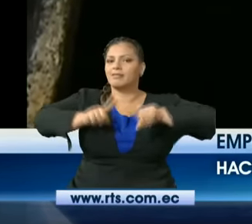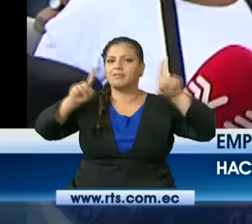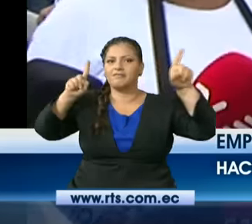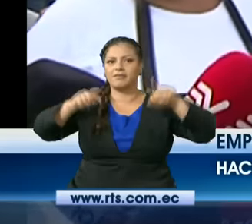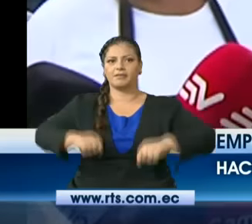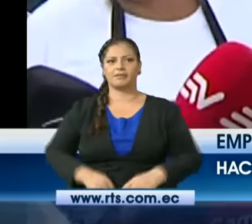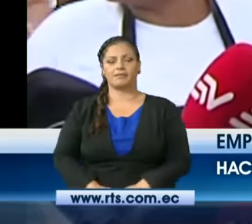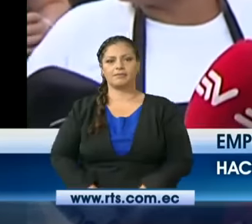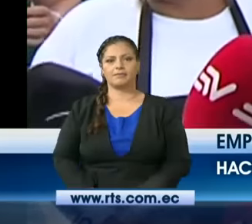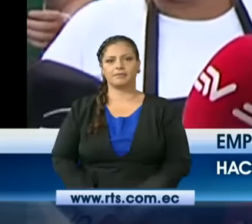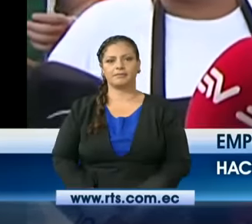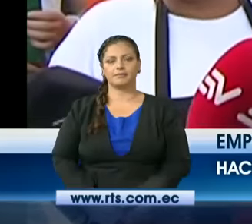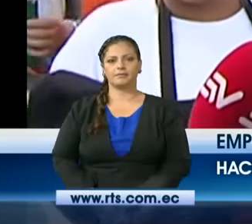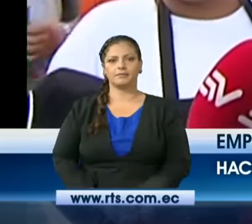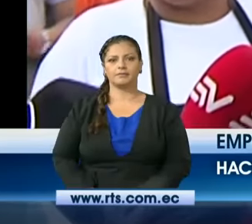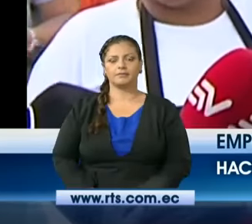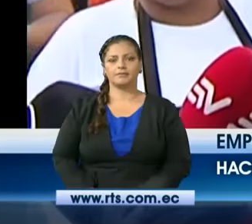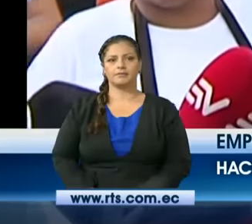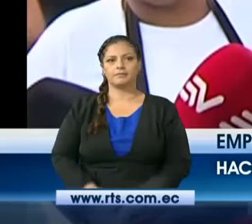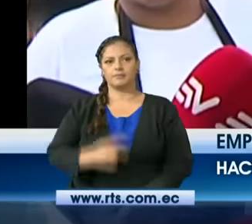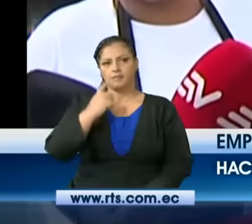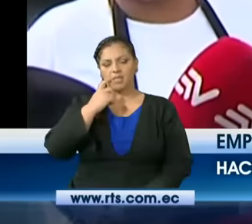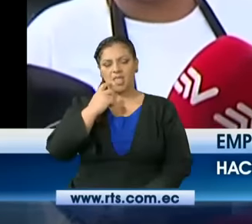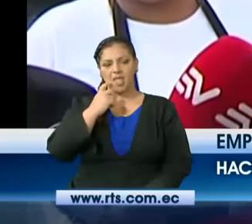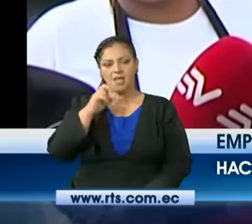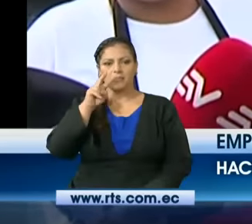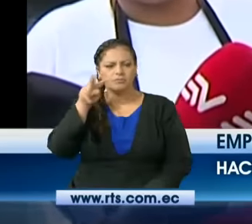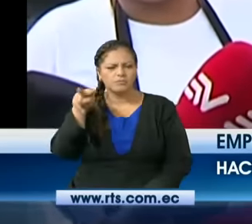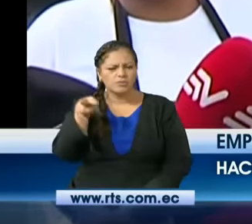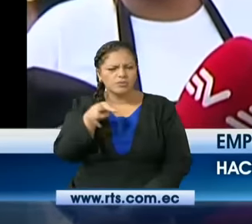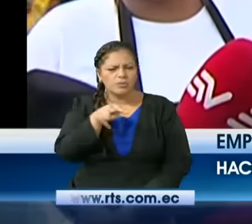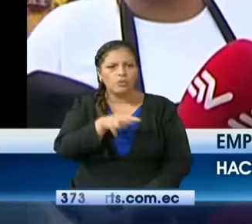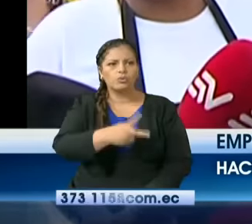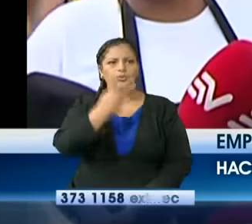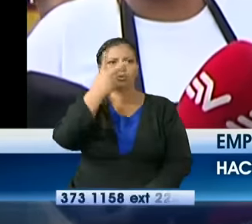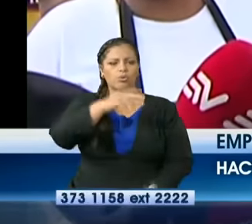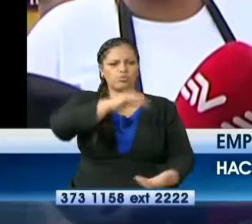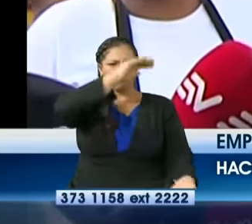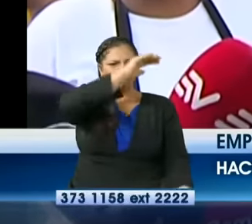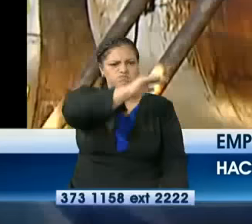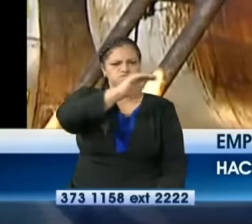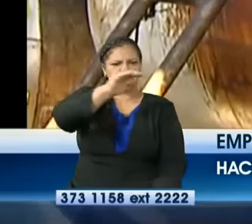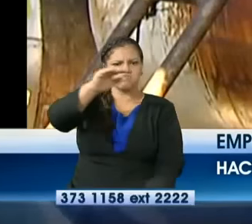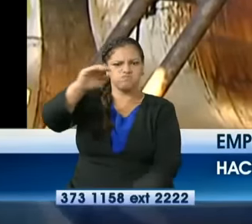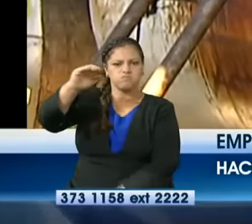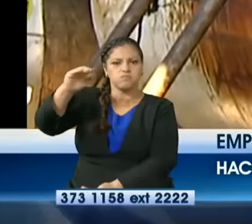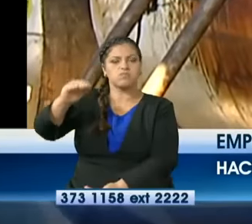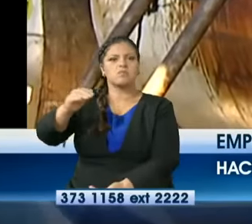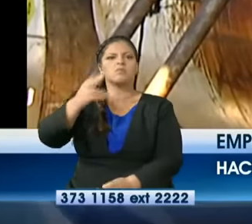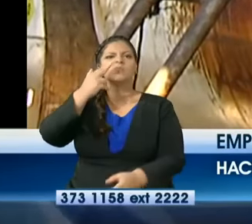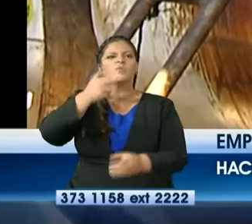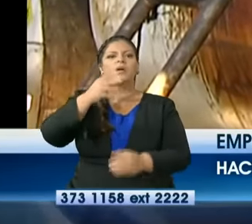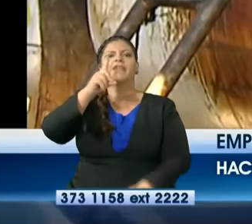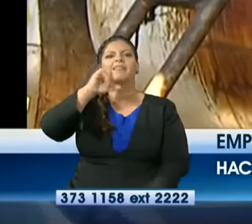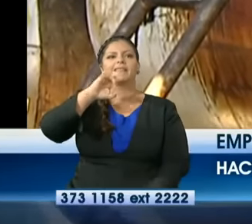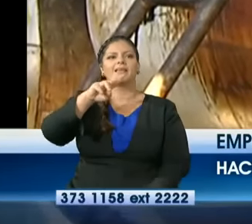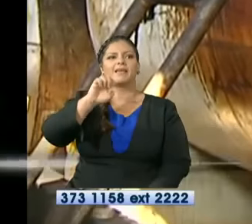reparto. Hemos encontrado 2 tanques de almacenamiento de combustible diésel, un